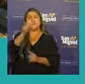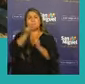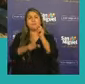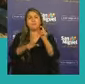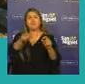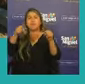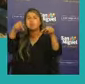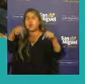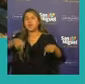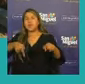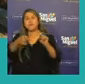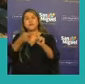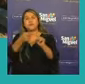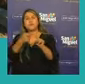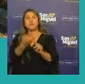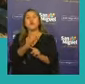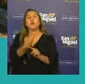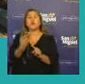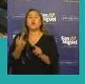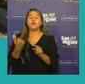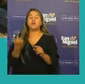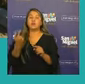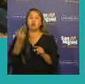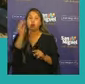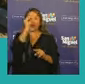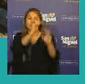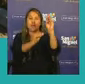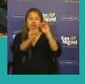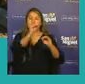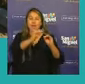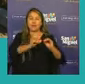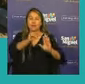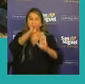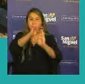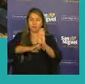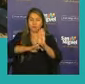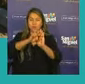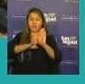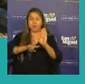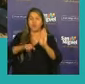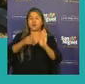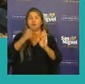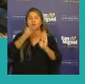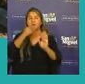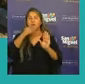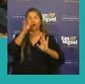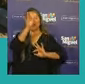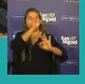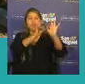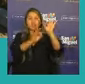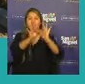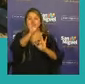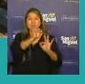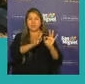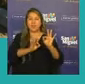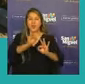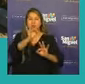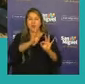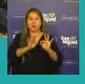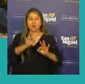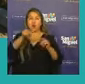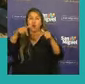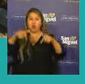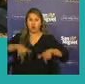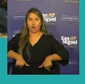participaron en la elaboración del proyecto, en la elaboración del diseño y que hoy día es una